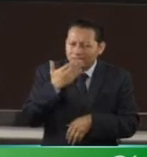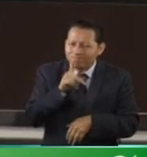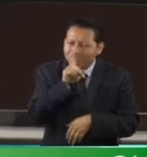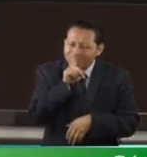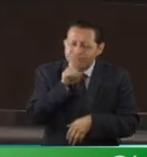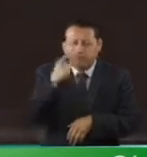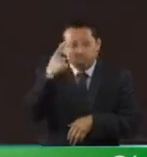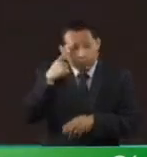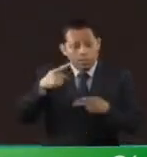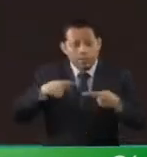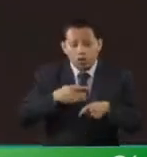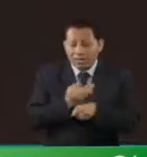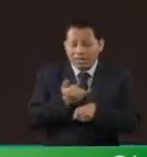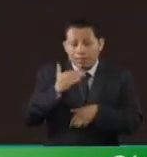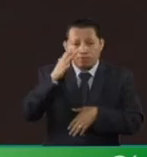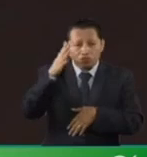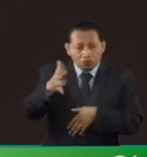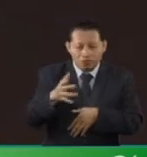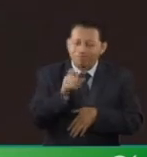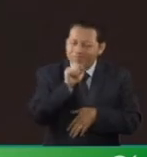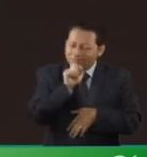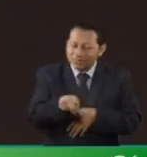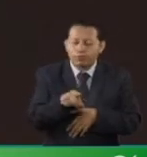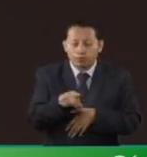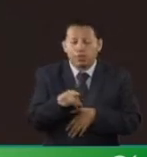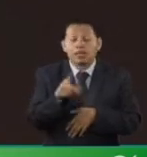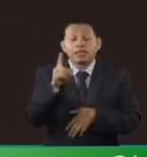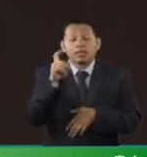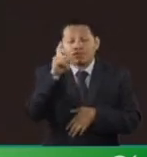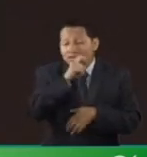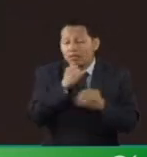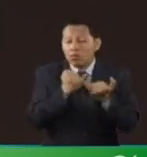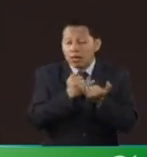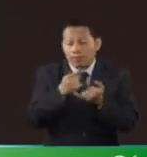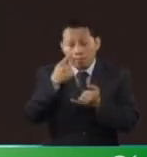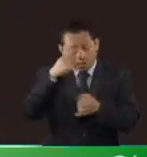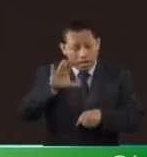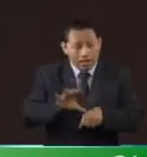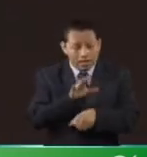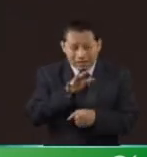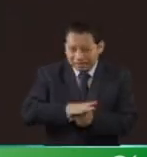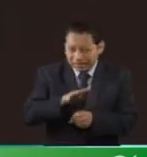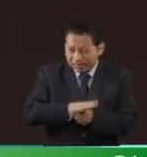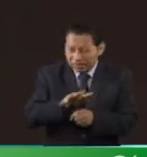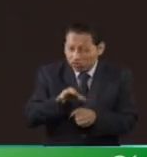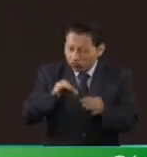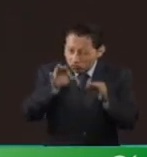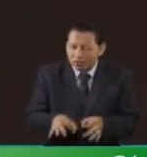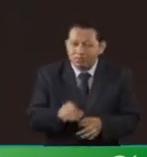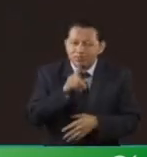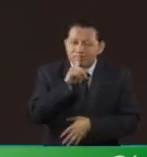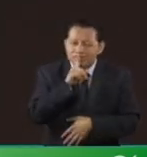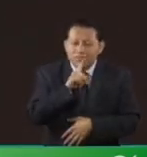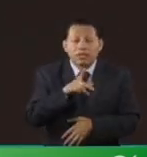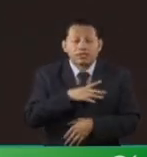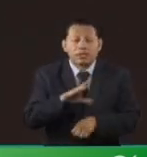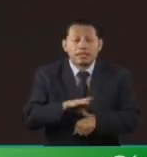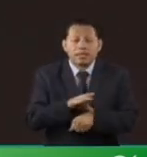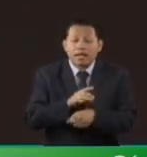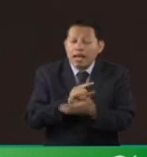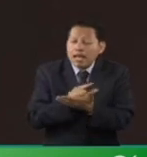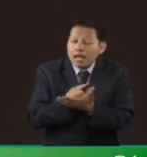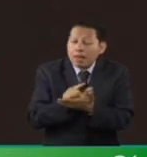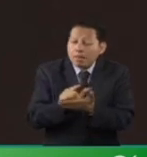mañana también perderemos la oportunidad de conquistar la soberanía energética de producir energías más limpias